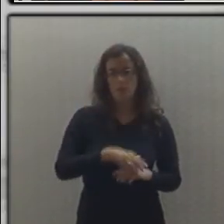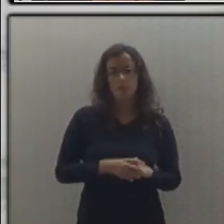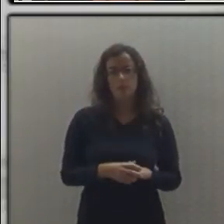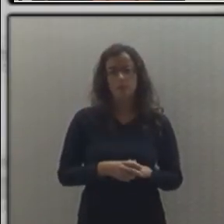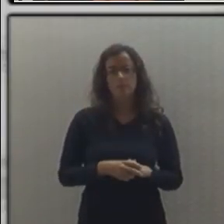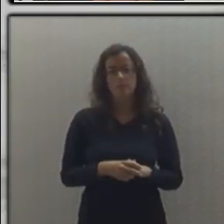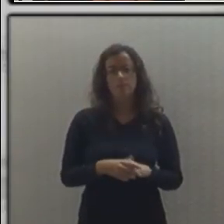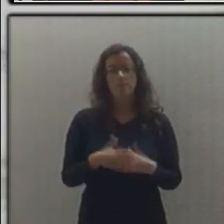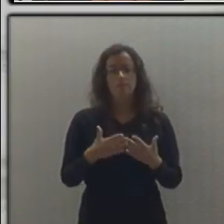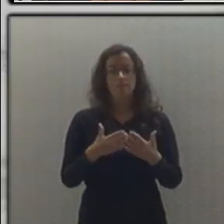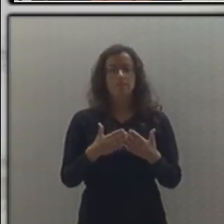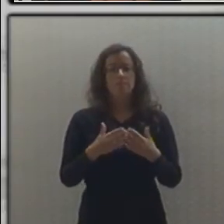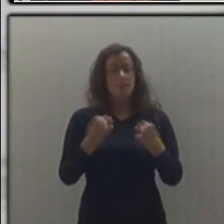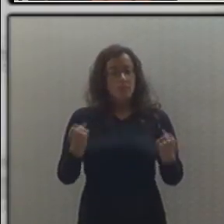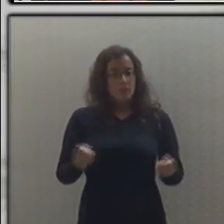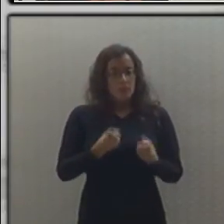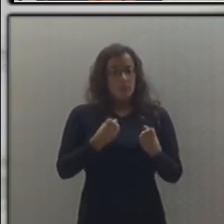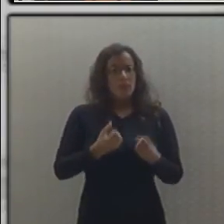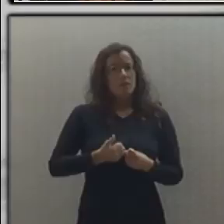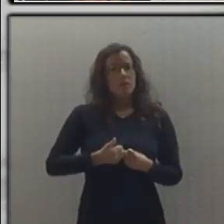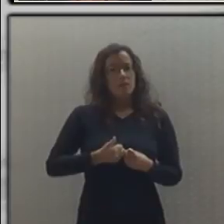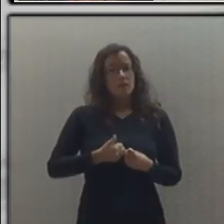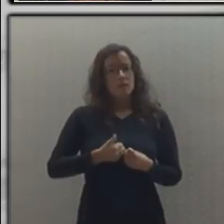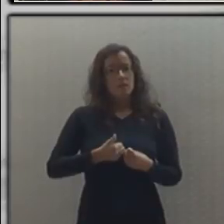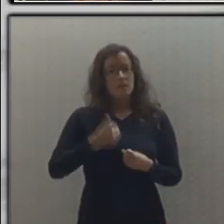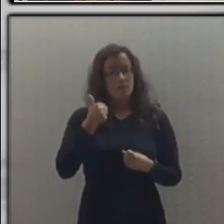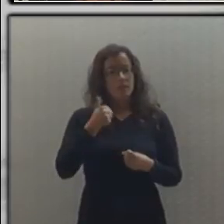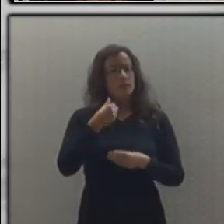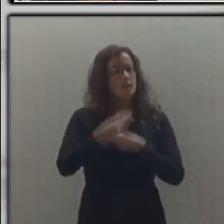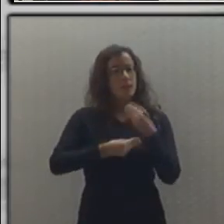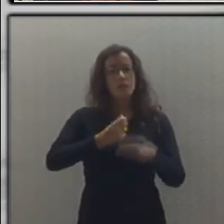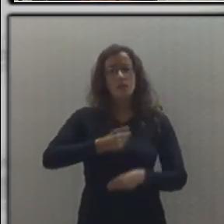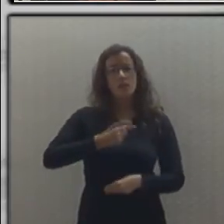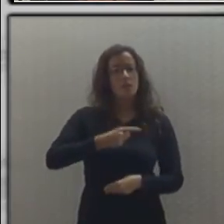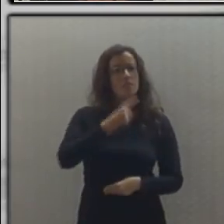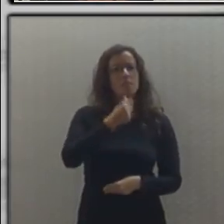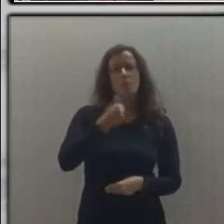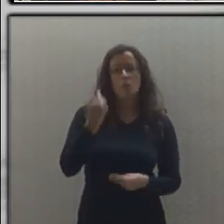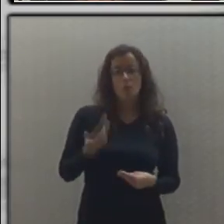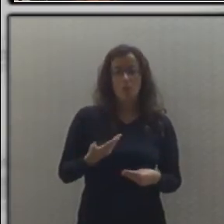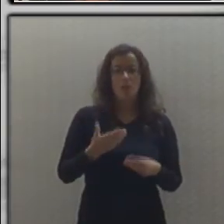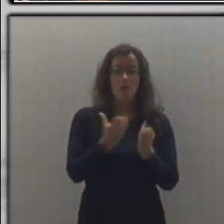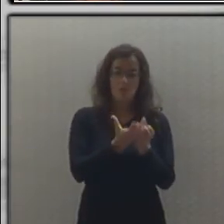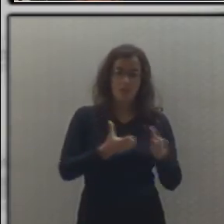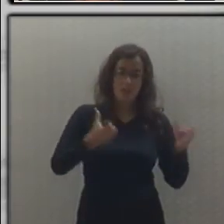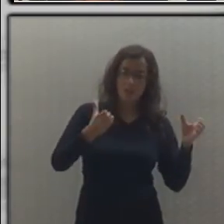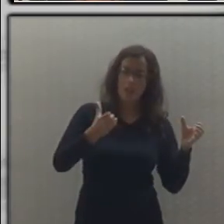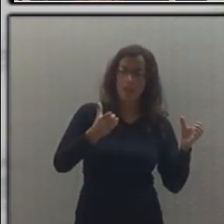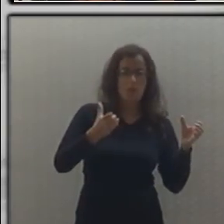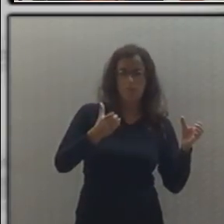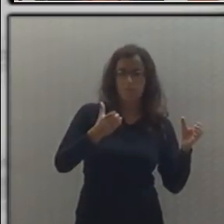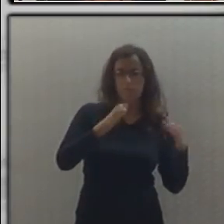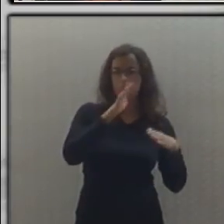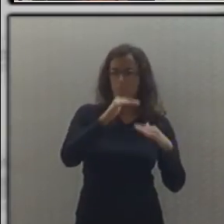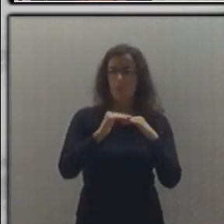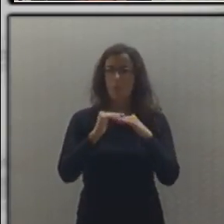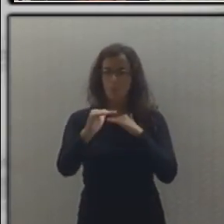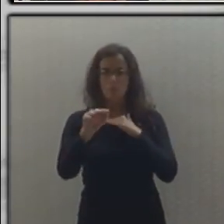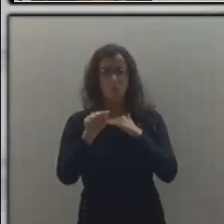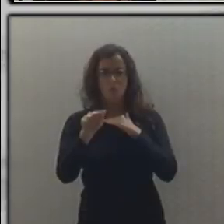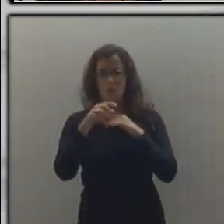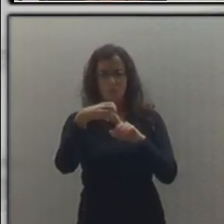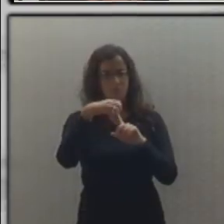las actuaciones más susceptibles a realizar fueron el cambio de bañera por ducha, como repito, la actuación